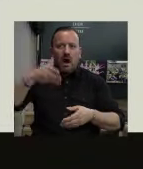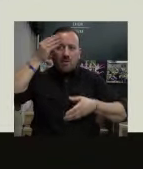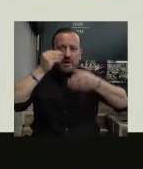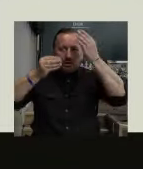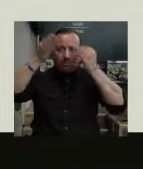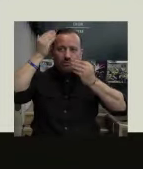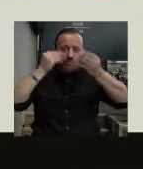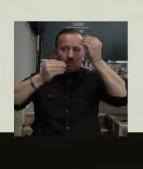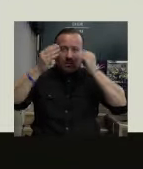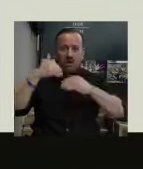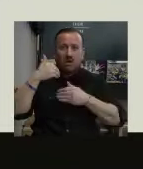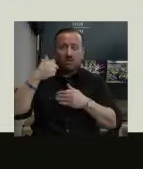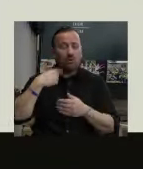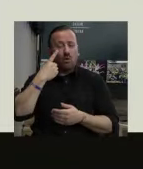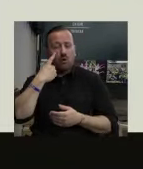conocimiento